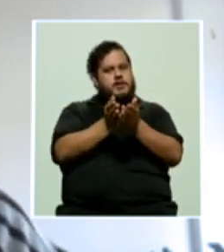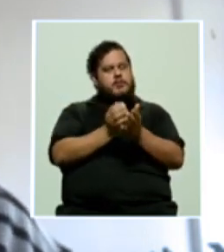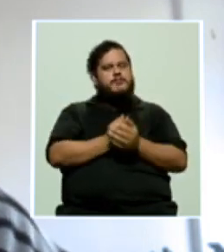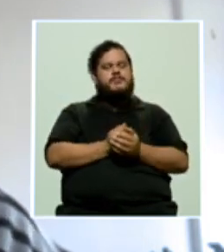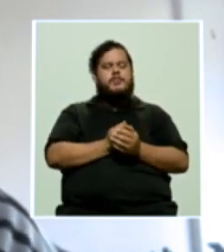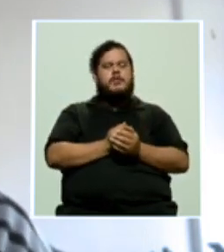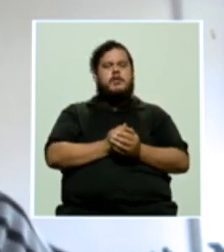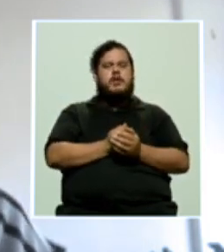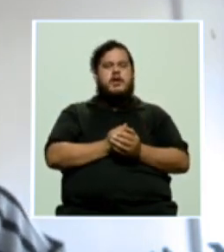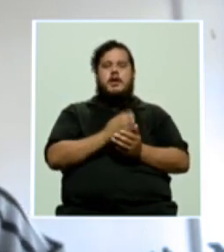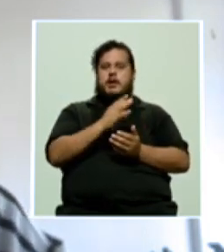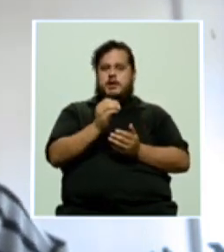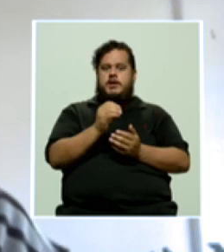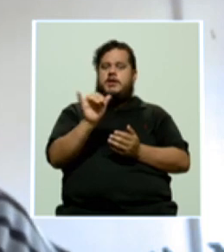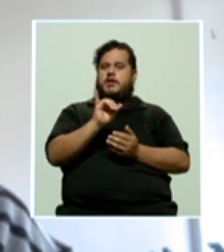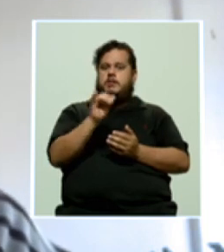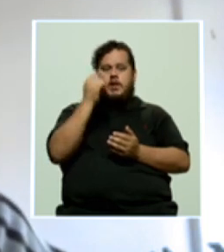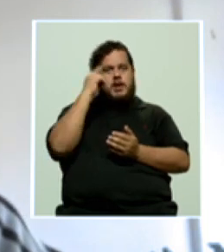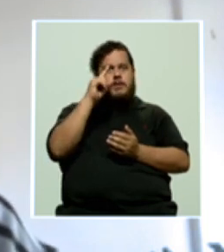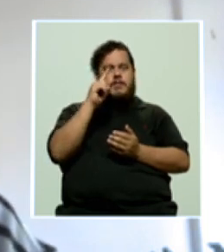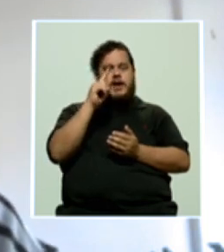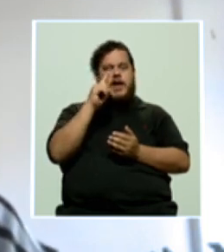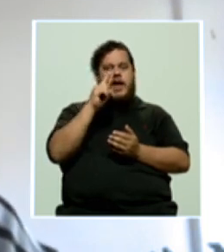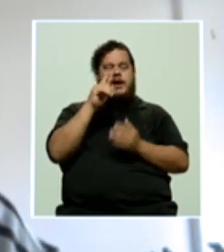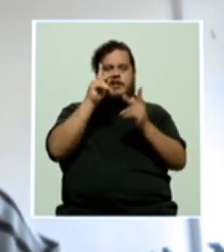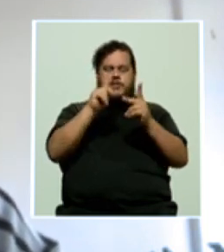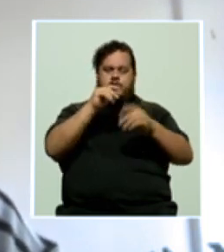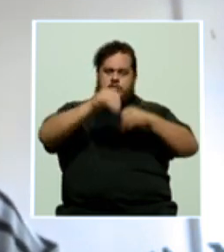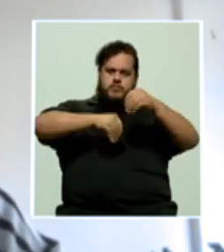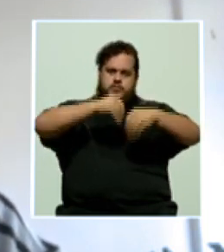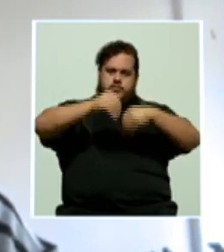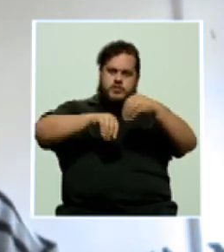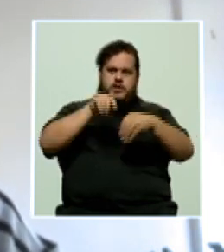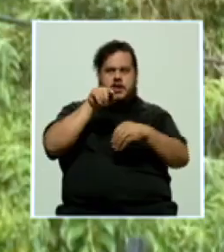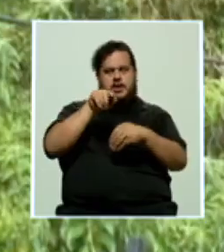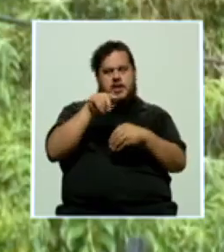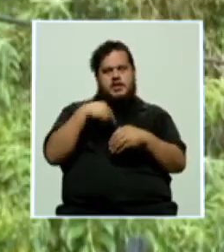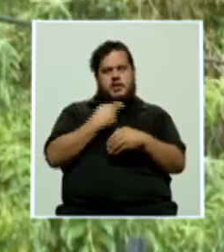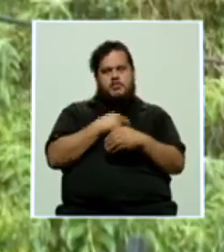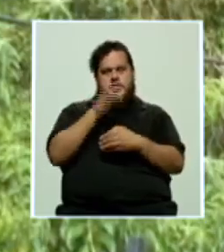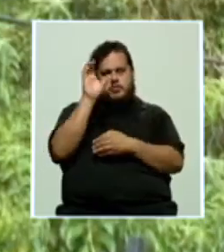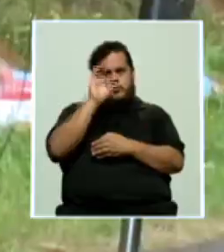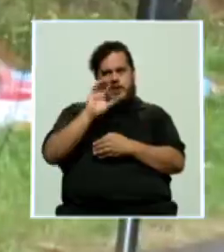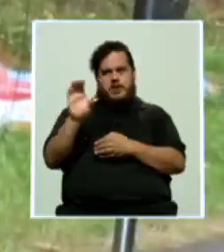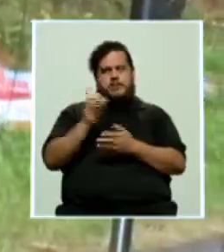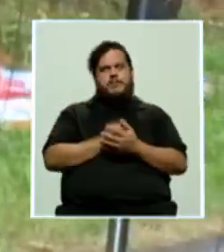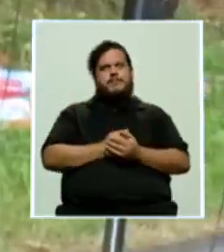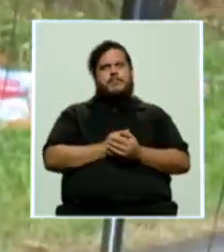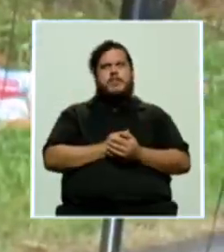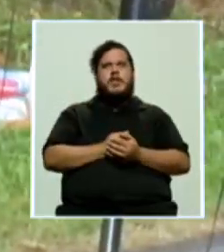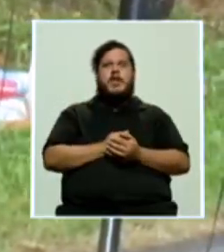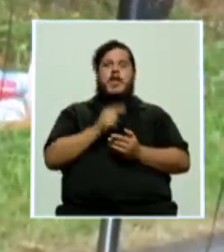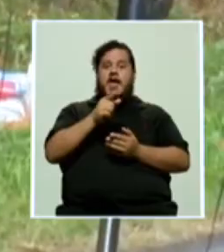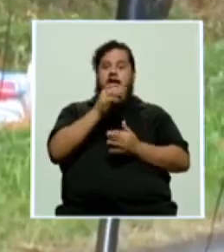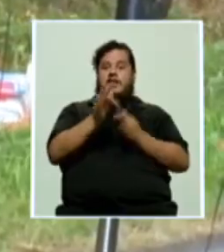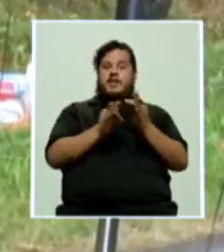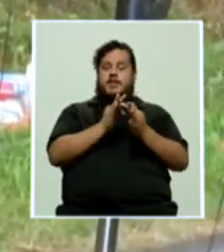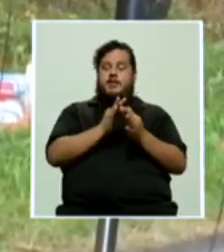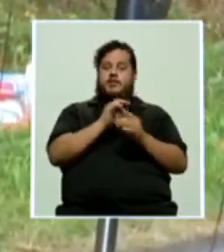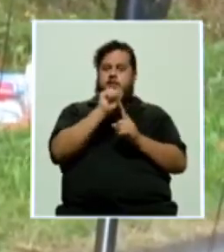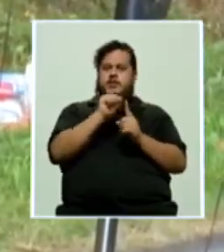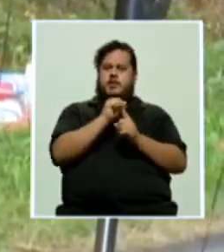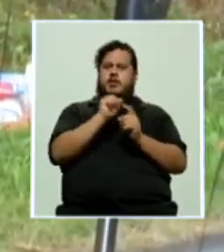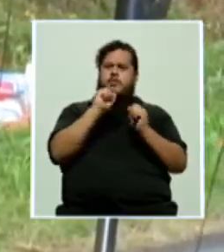hasta medianas y también para los bañistas que estén en las playas de nuestro Caribe. Este tipo de fenómenos podrían